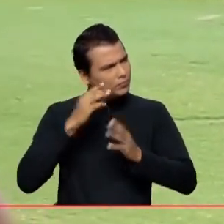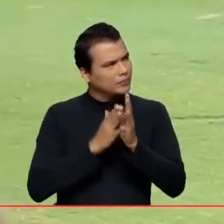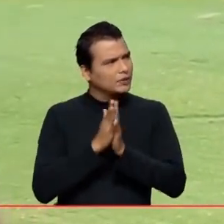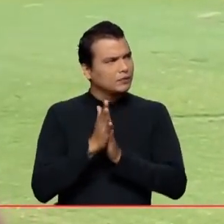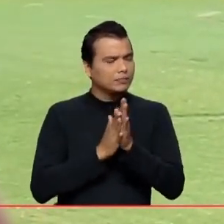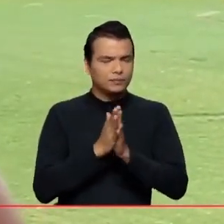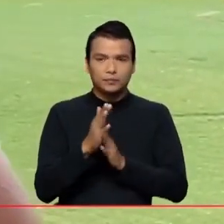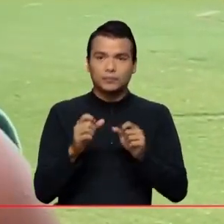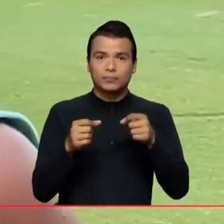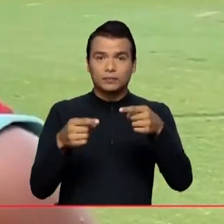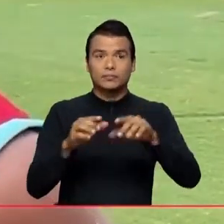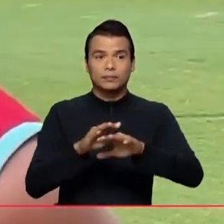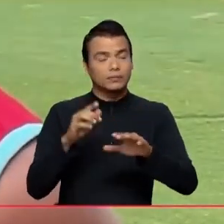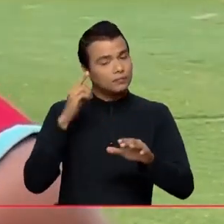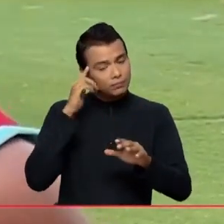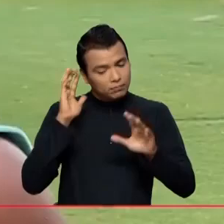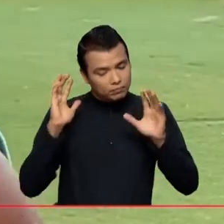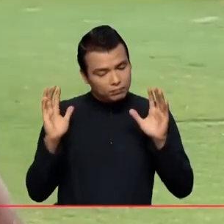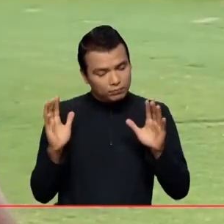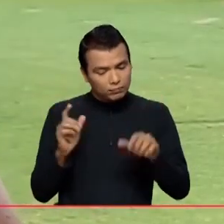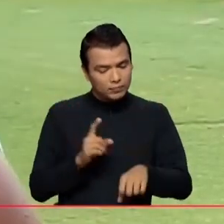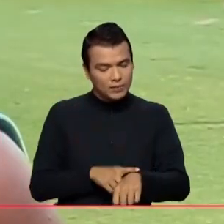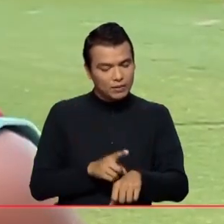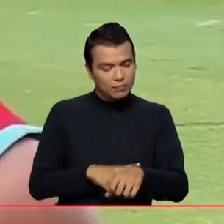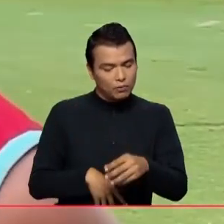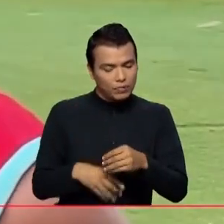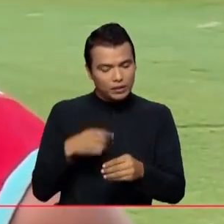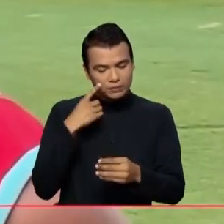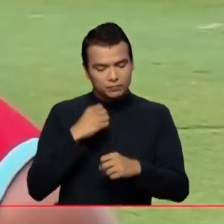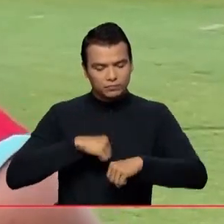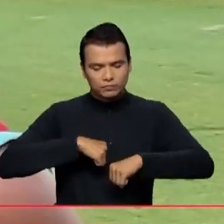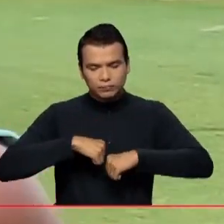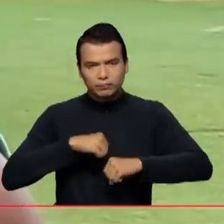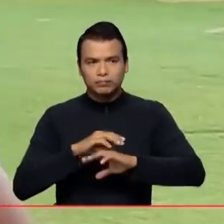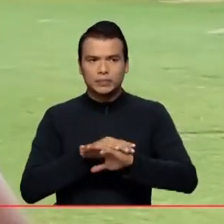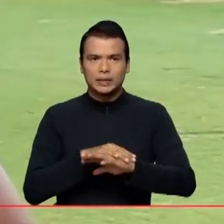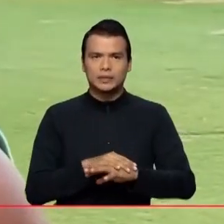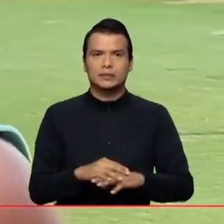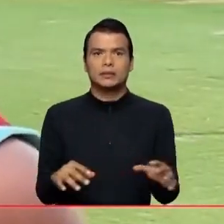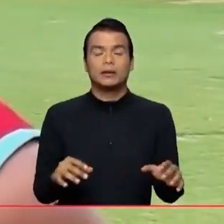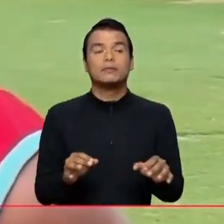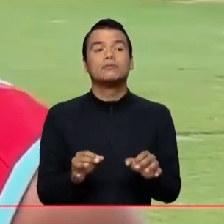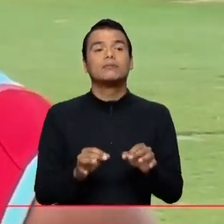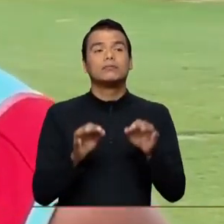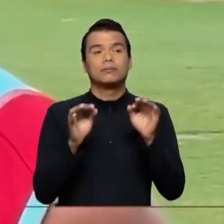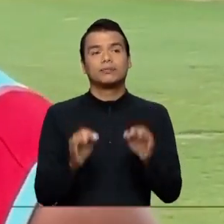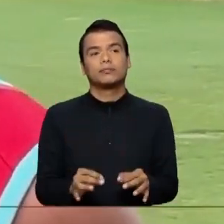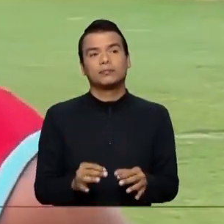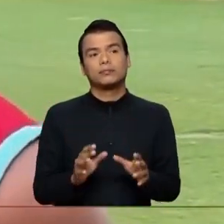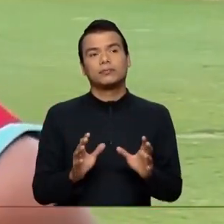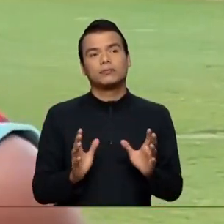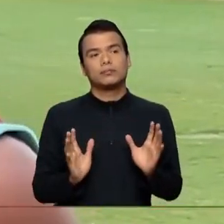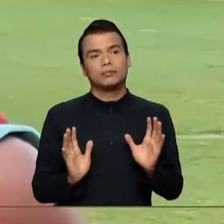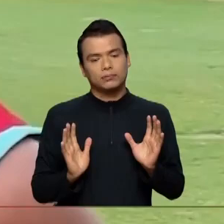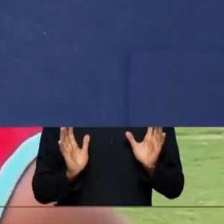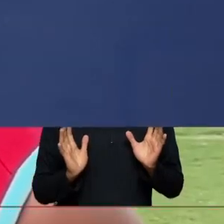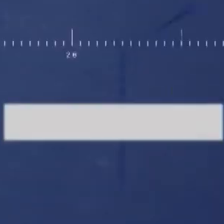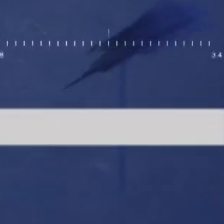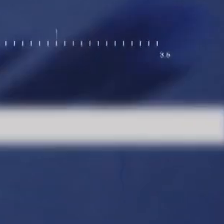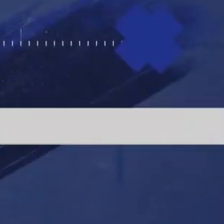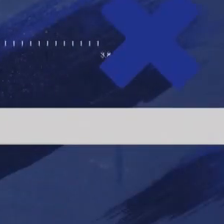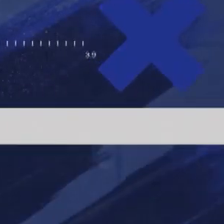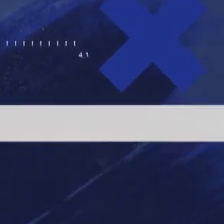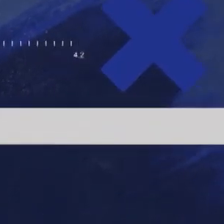chile creería que tendríamos que mejorar los últimos 15 minutos el bloque de atrás porque pues nos relajamos y perdemos siempre el Duelo